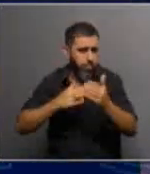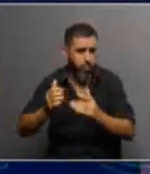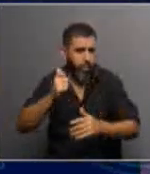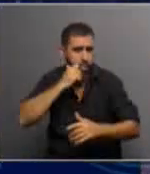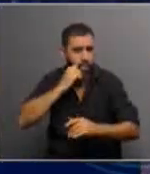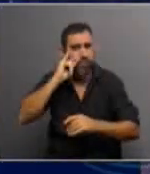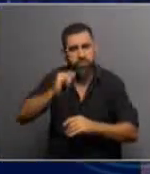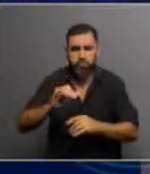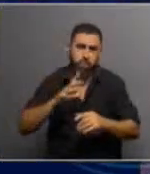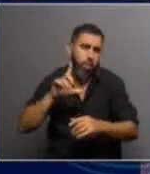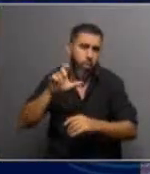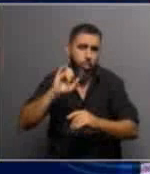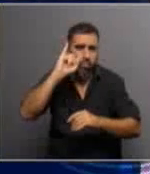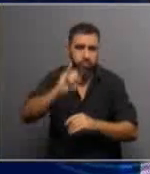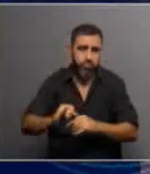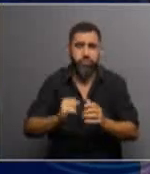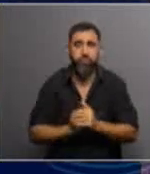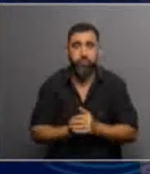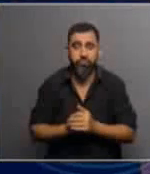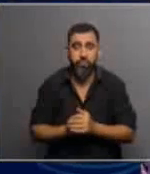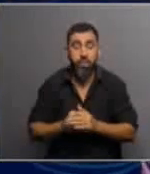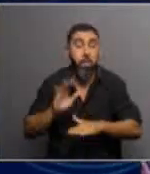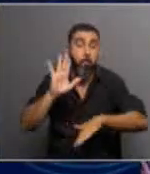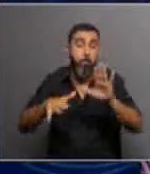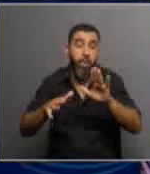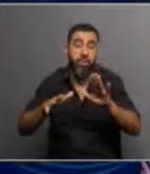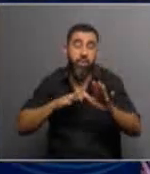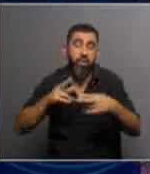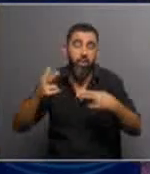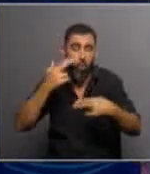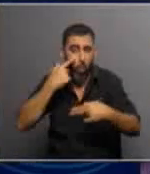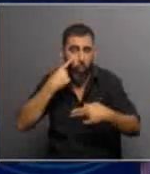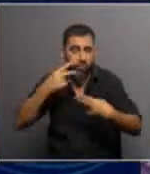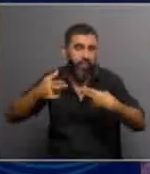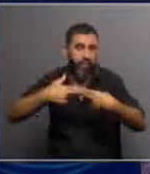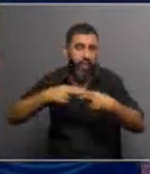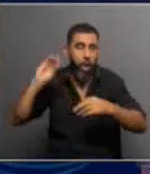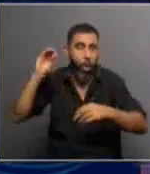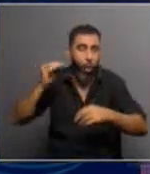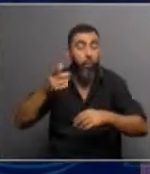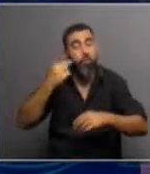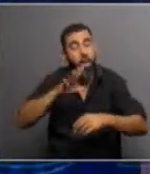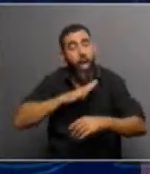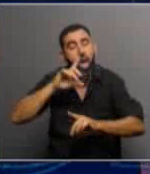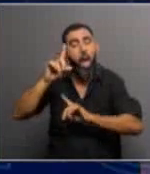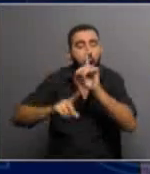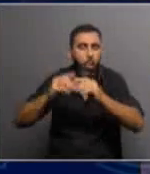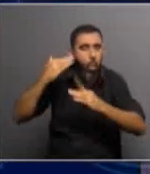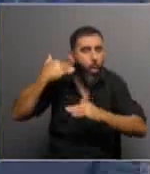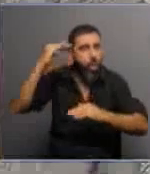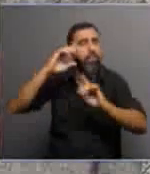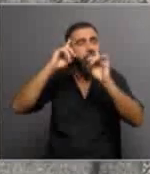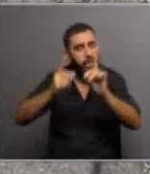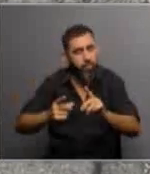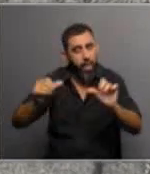generaciones sobre todo sí sí sí bueno sobre todo las los que se mueven más en redes son los más jóvenes pero incluso hay algunos también grandes que